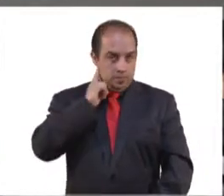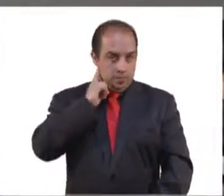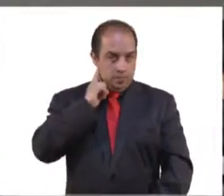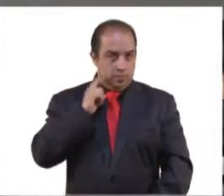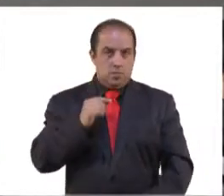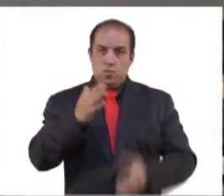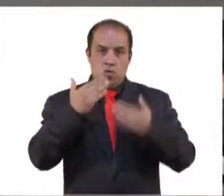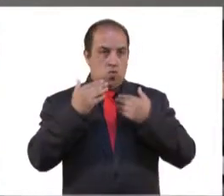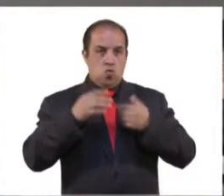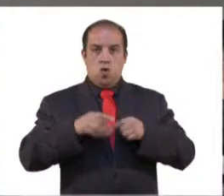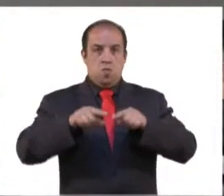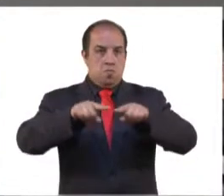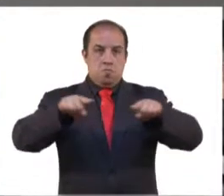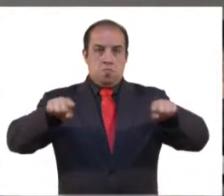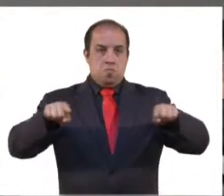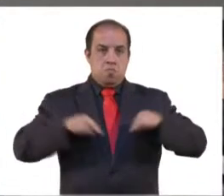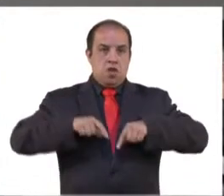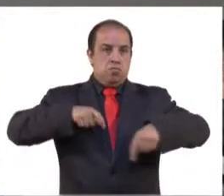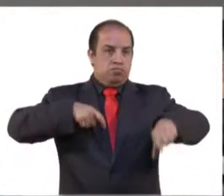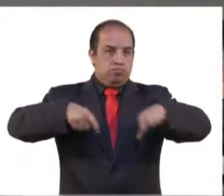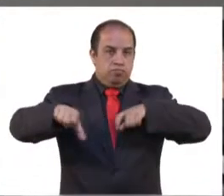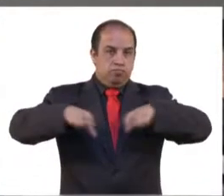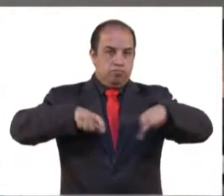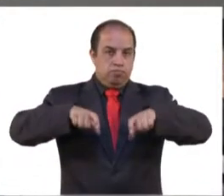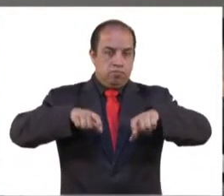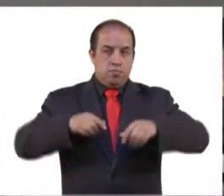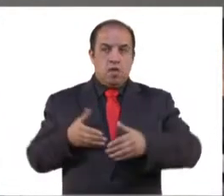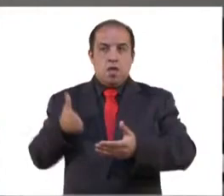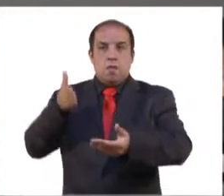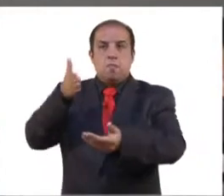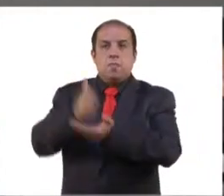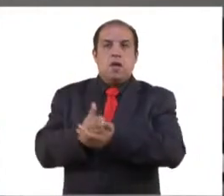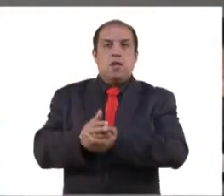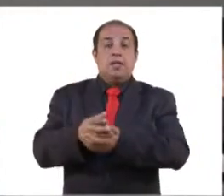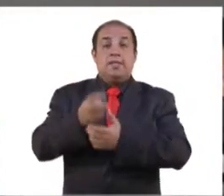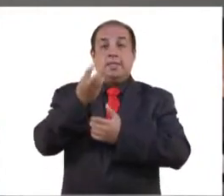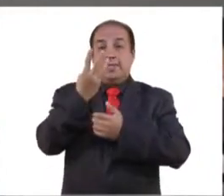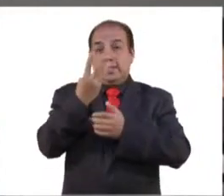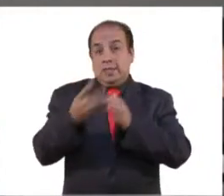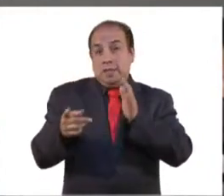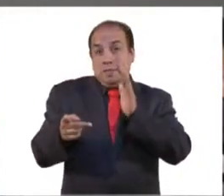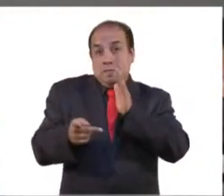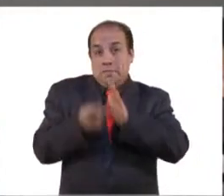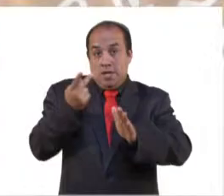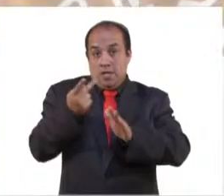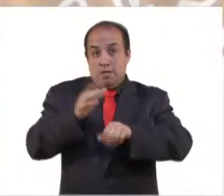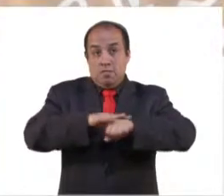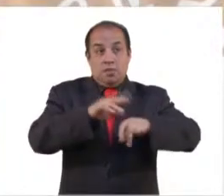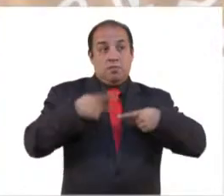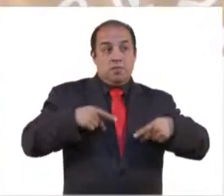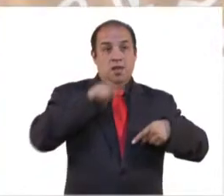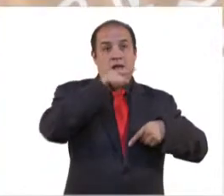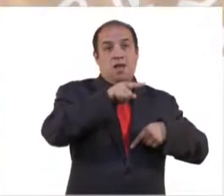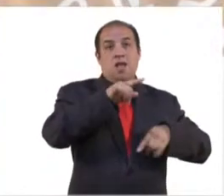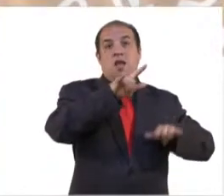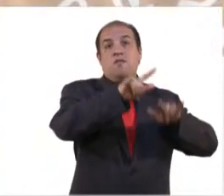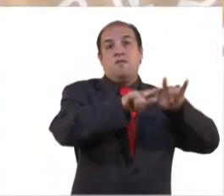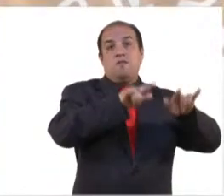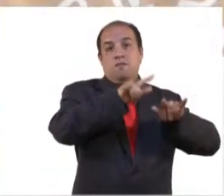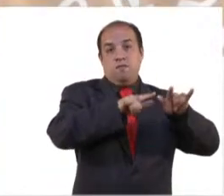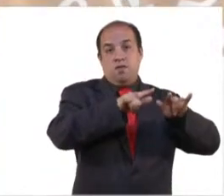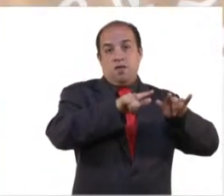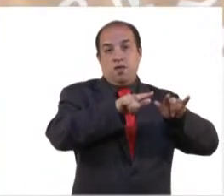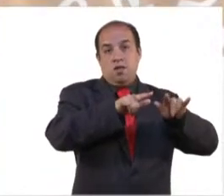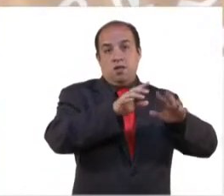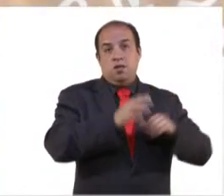No va a haber pista de patinaje. Asistieron casi 3 veces más personas a la feria